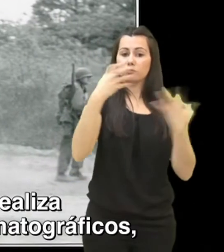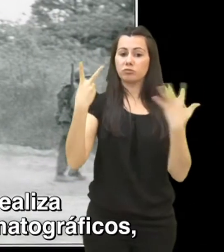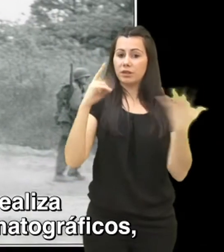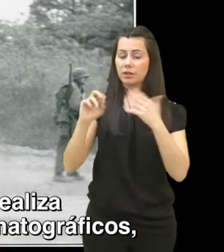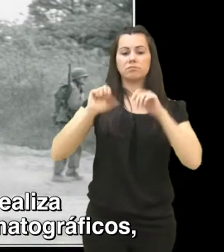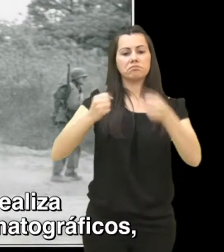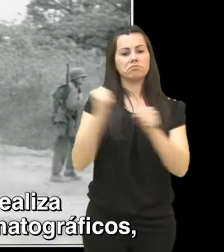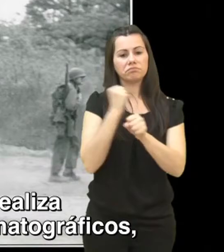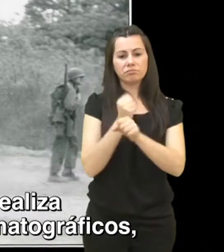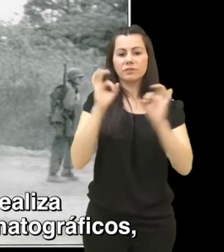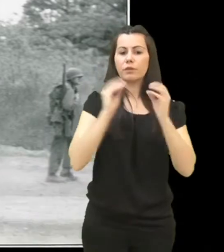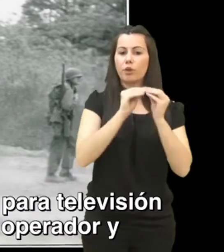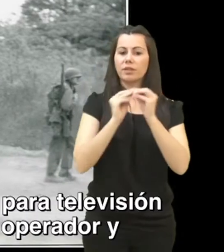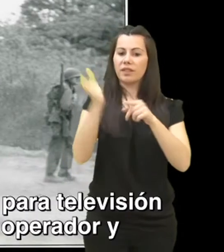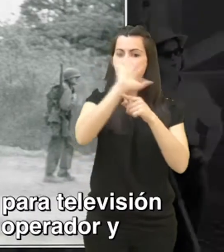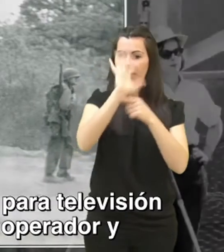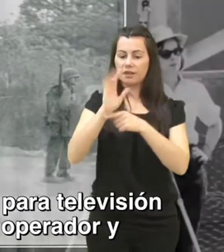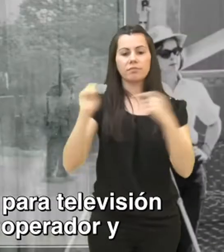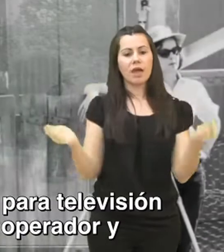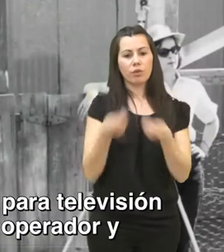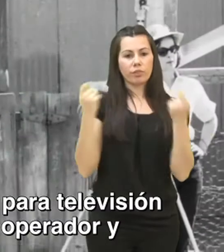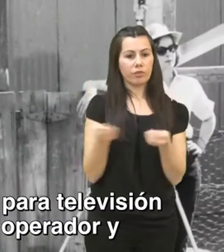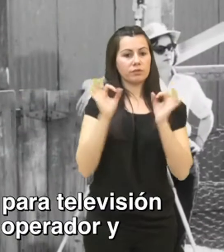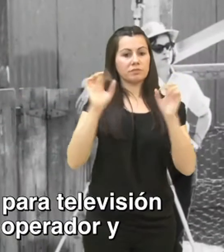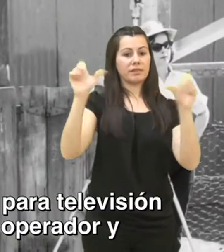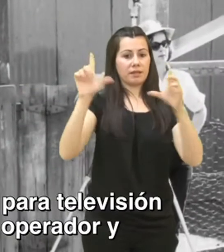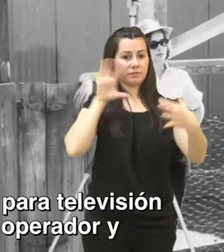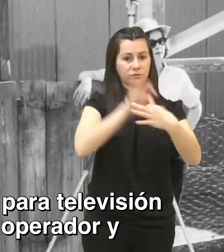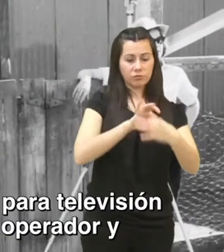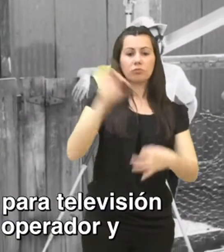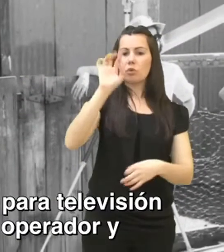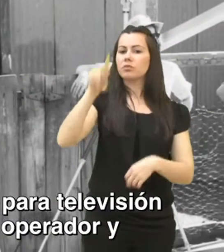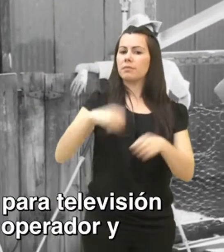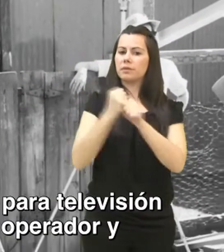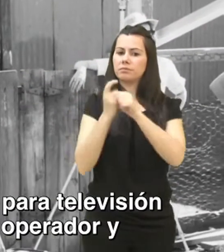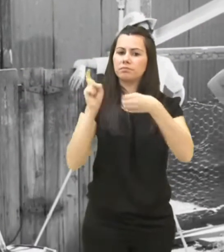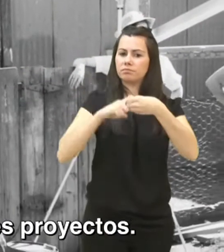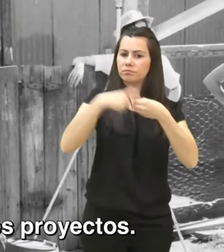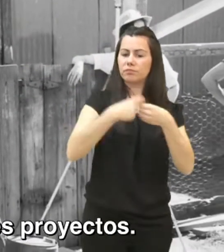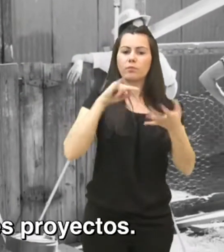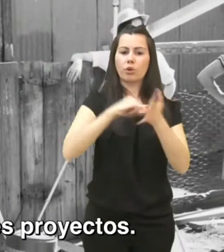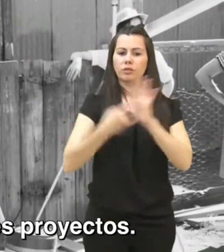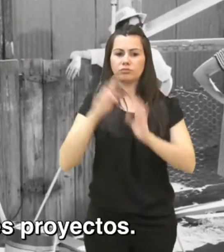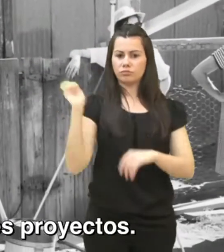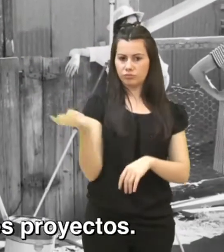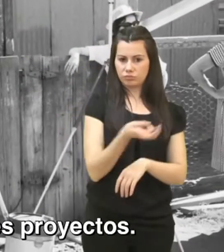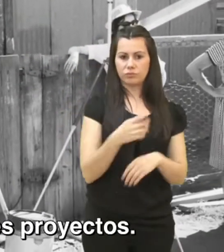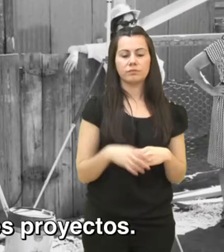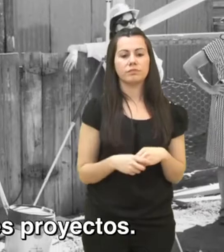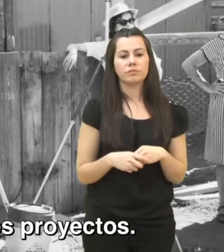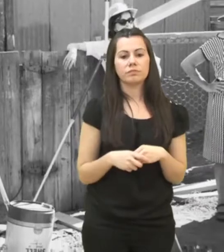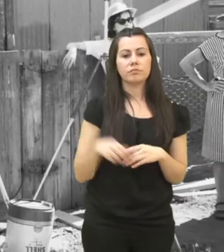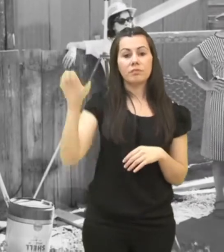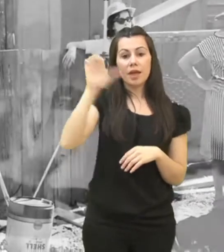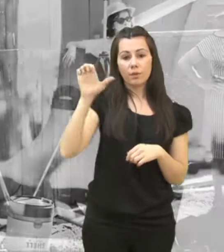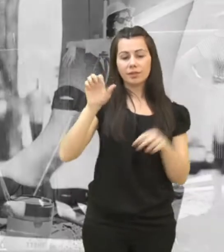realiza documentales cinematográficos, anuncios comerciales para televisión o interviene como operador y foto fija en diferentes